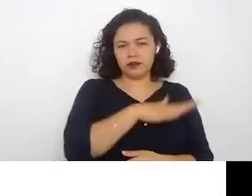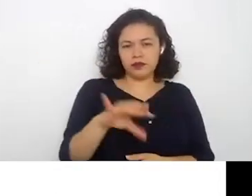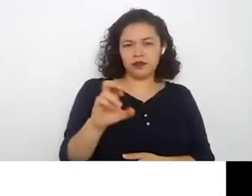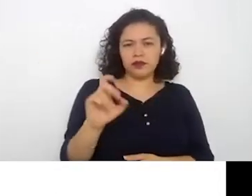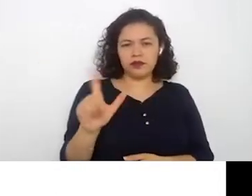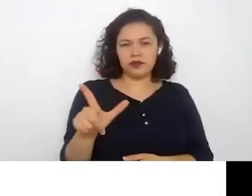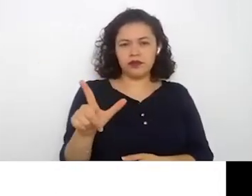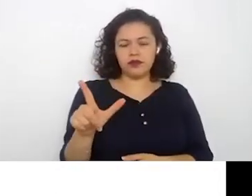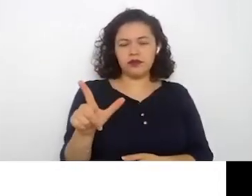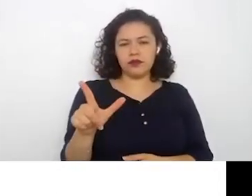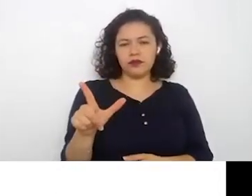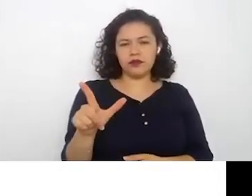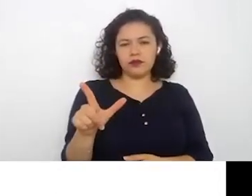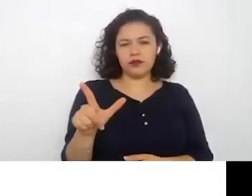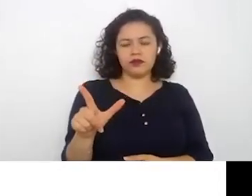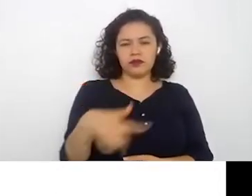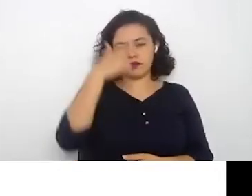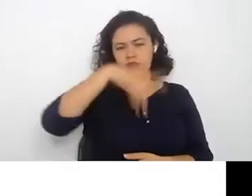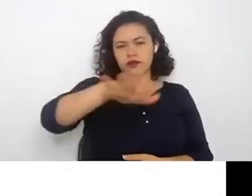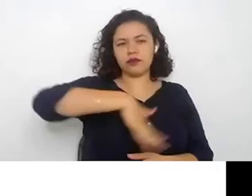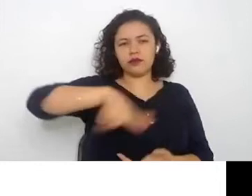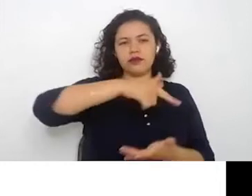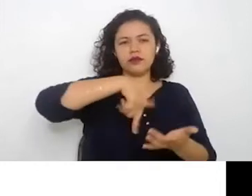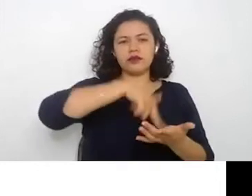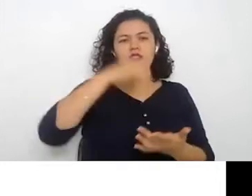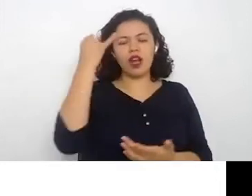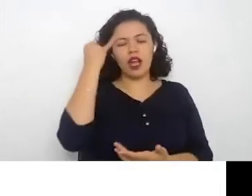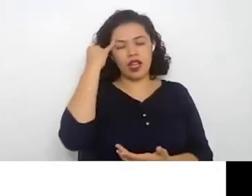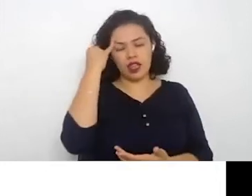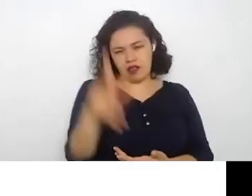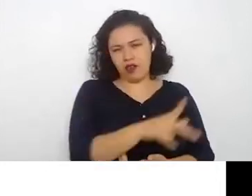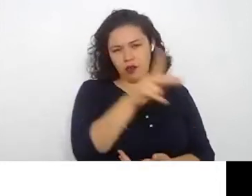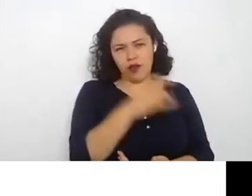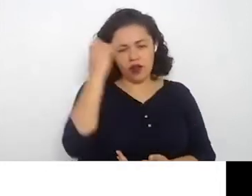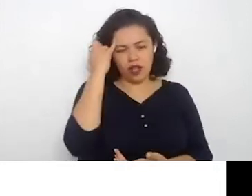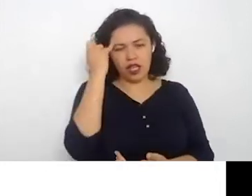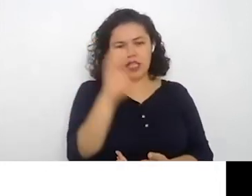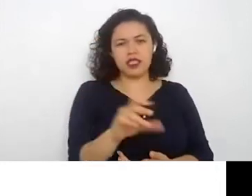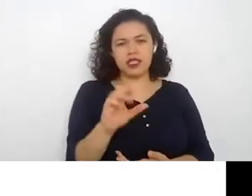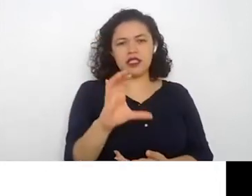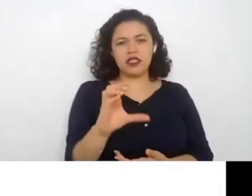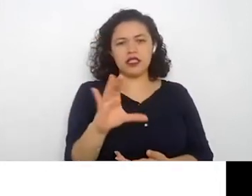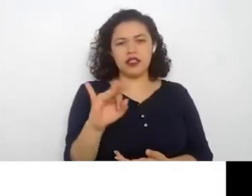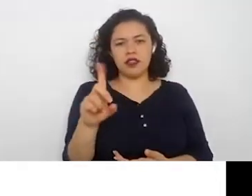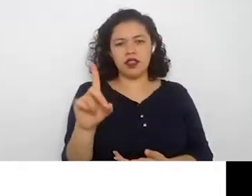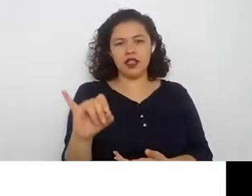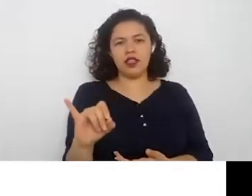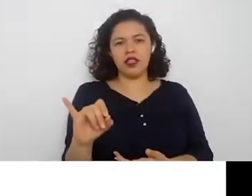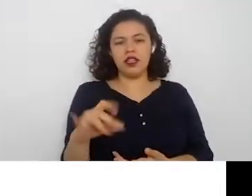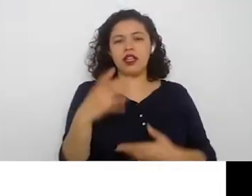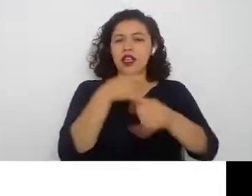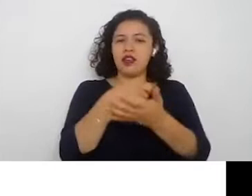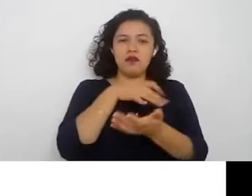instancias, en zonas indígenas, en donde obviamente el uso del CFDI cada vez se hace imposible.